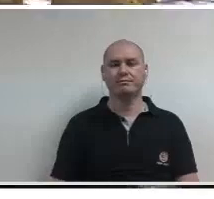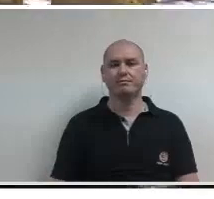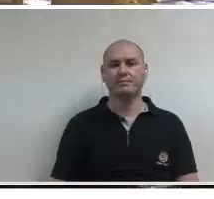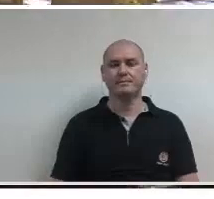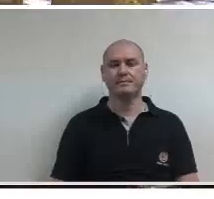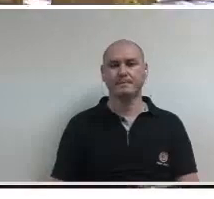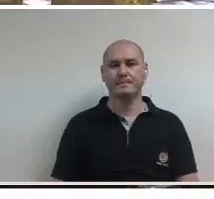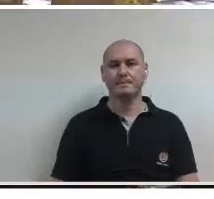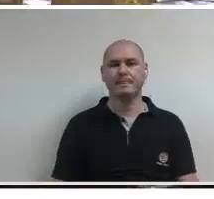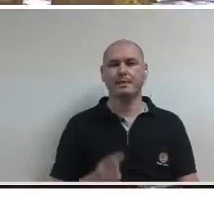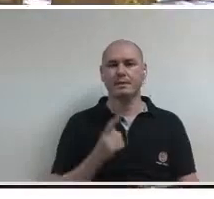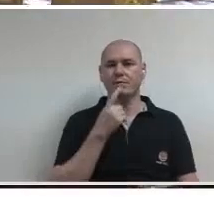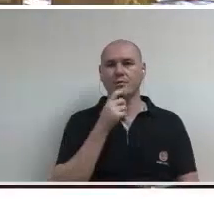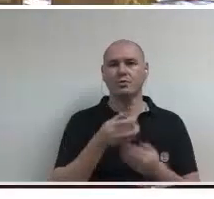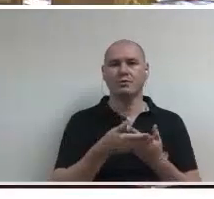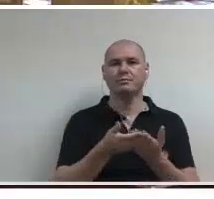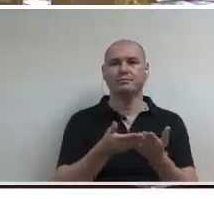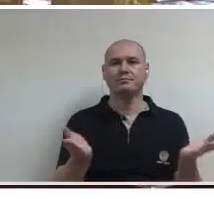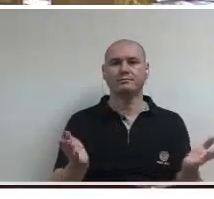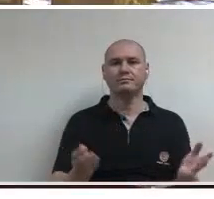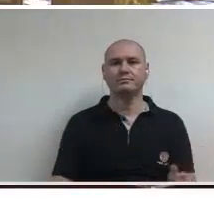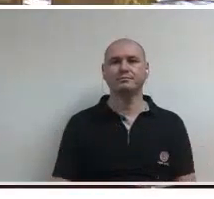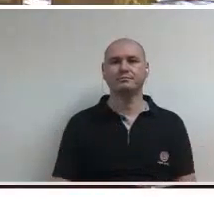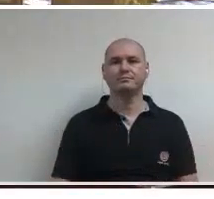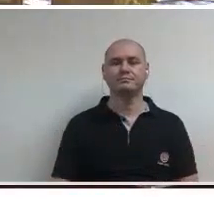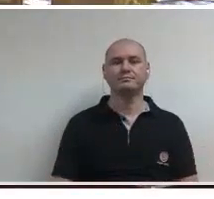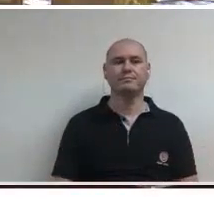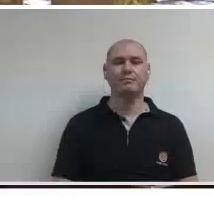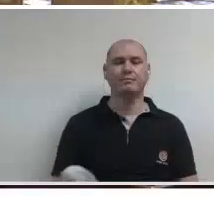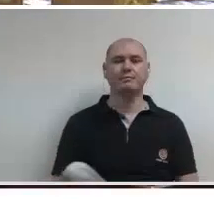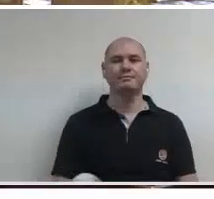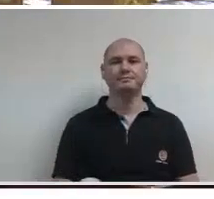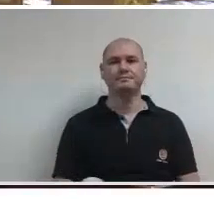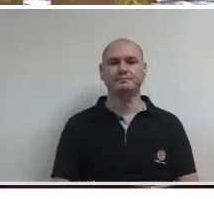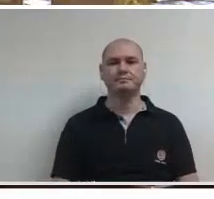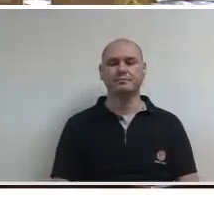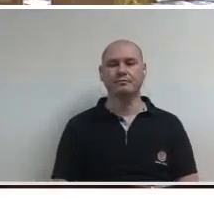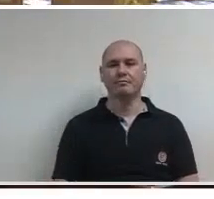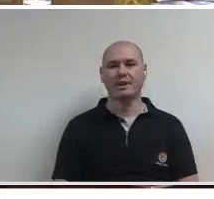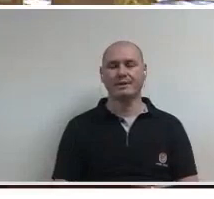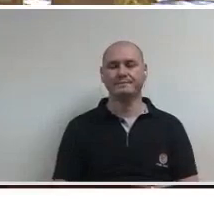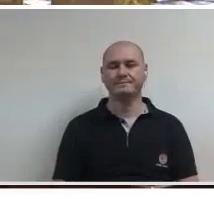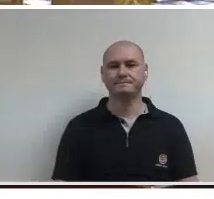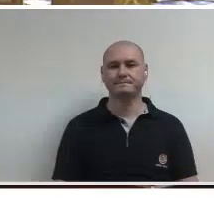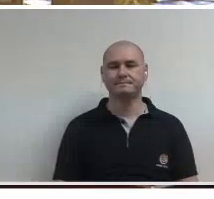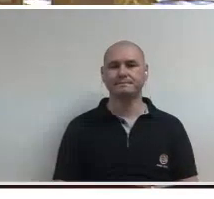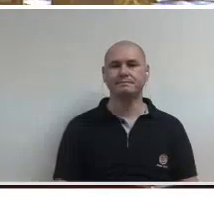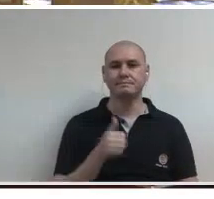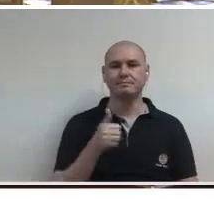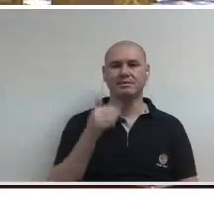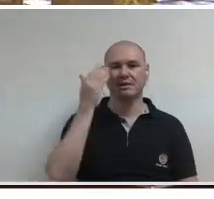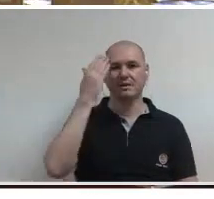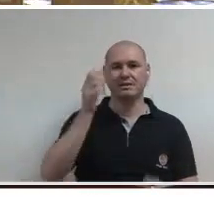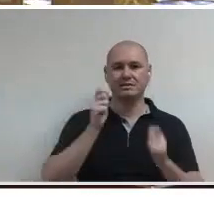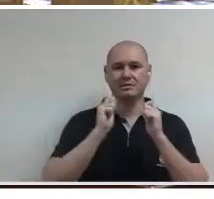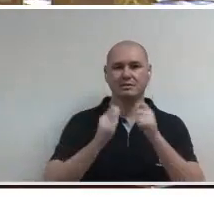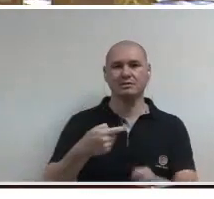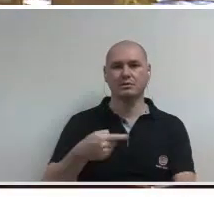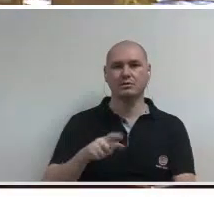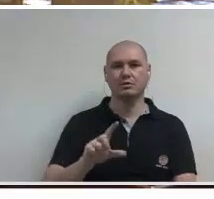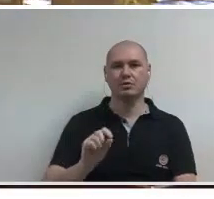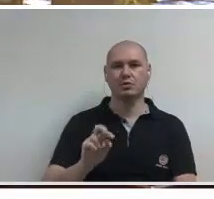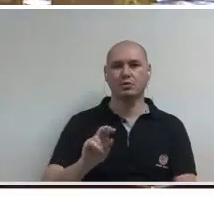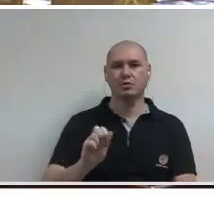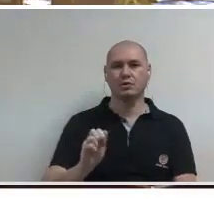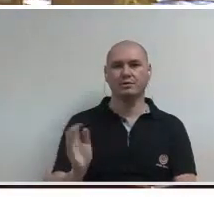Gloria Elizabeth Ayala, defensora pública en Sharam. Muchas gracias. Entonces, ne ñemo ne invite, pues éramos con